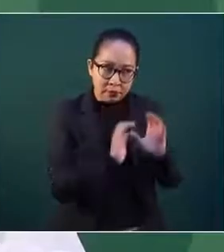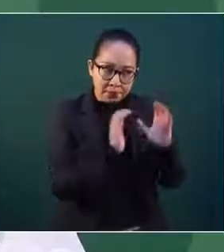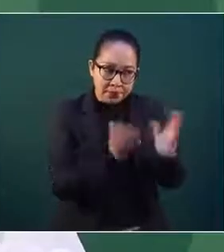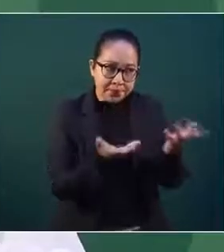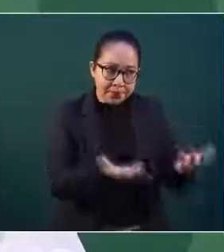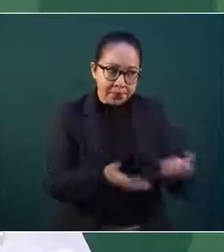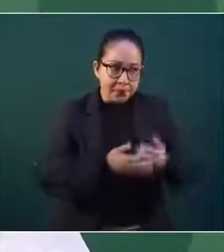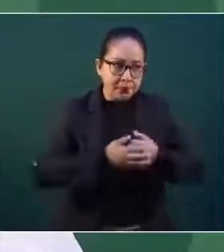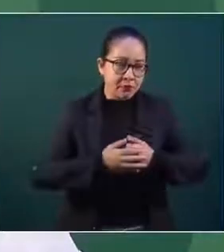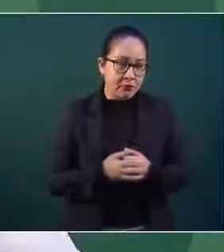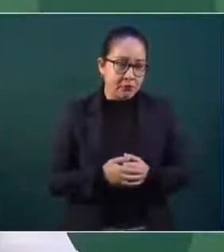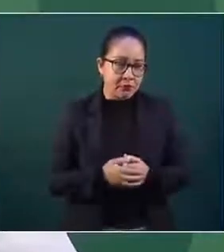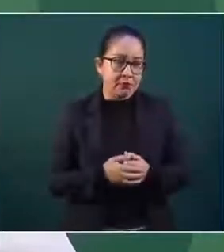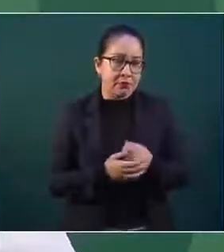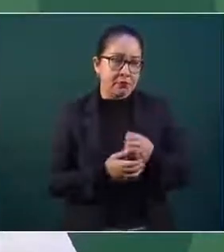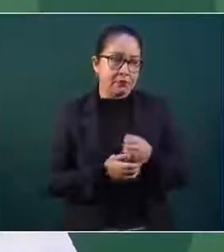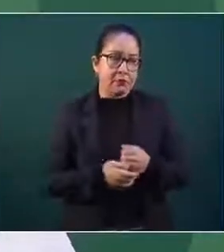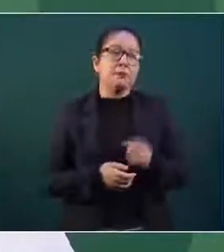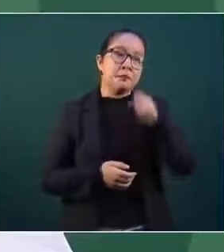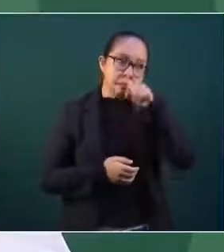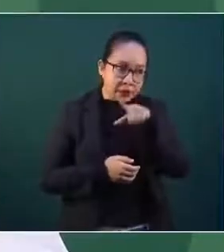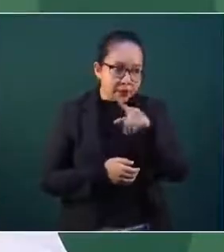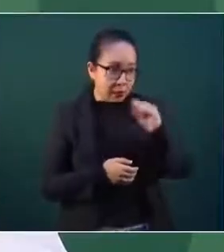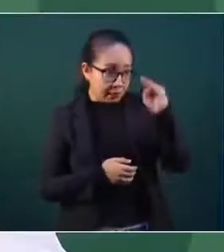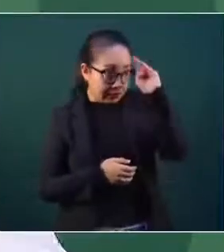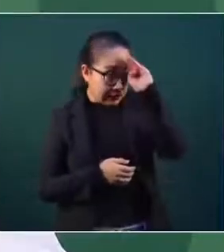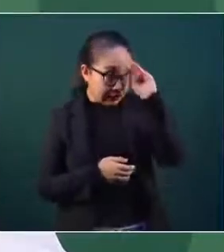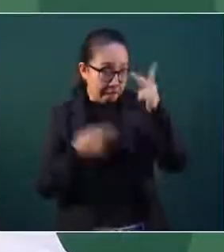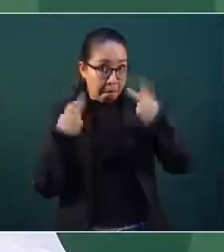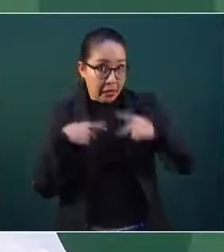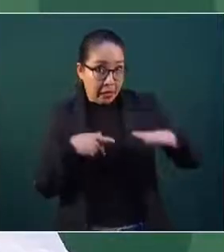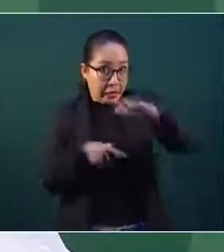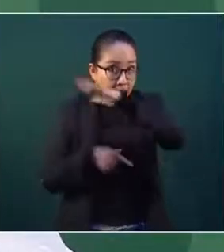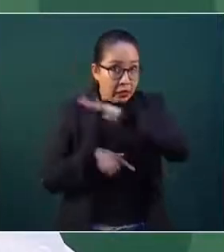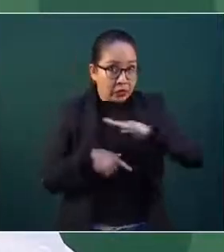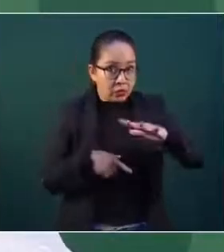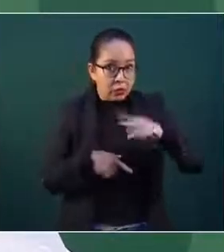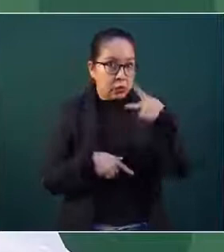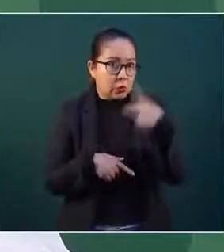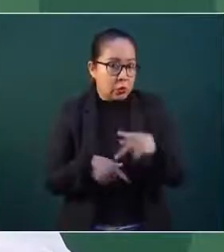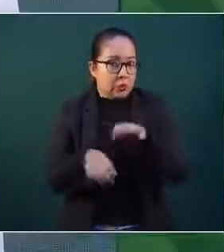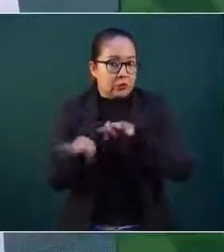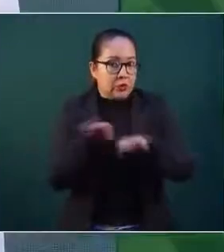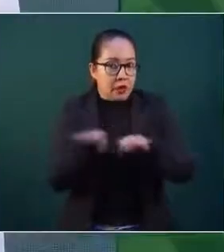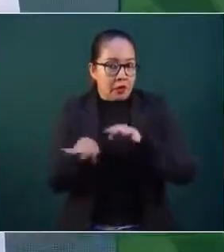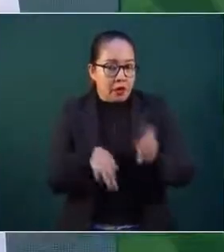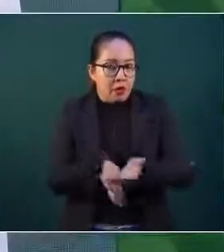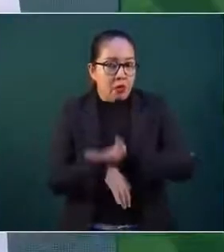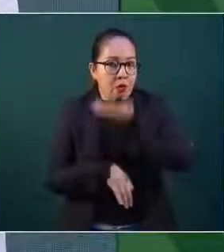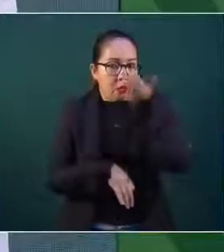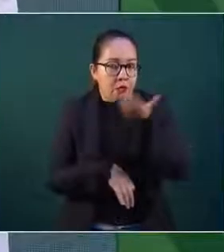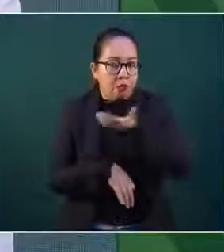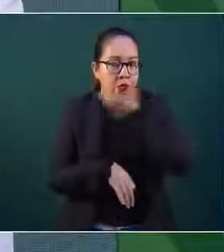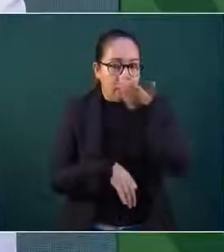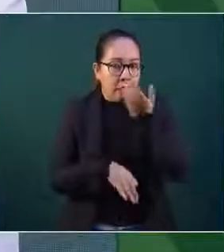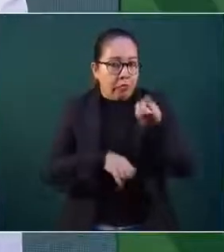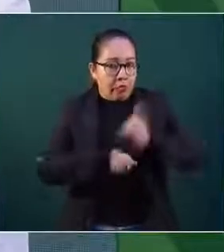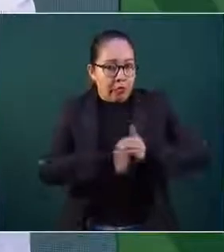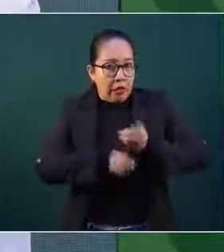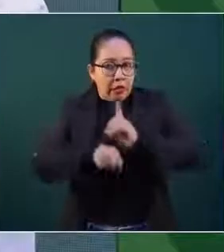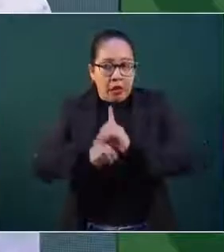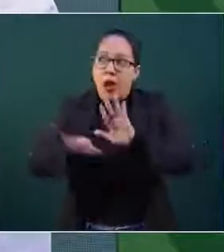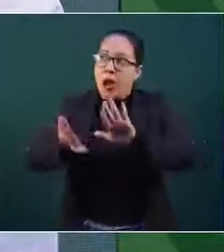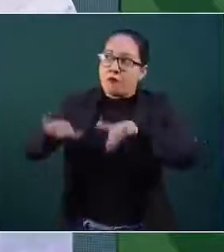restrictivas y que se pensara también que mucha gente se busca la vida en la calle y que